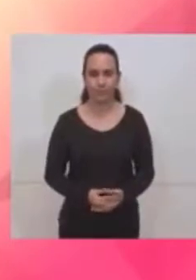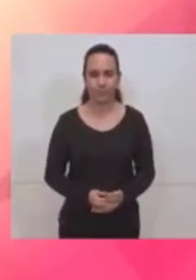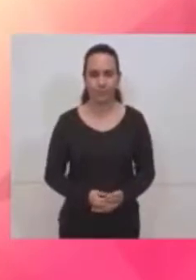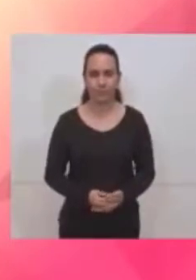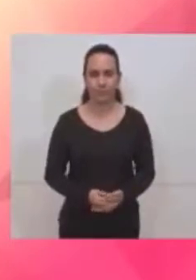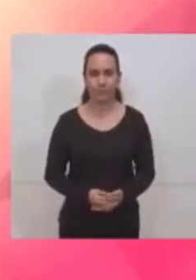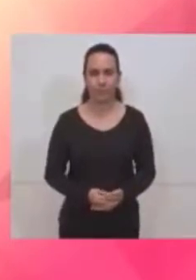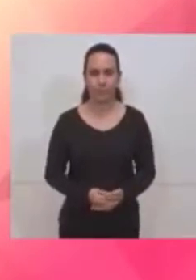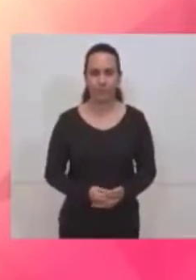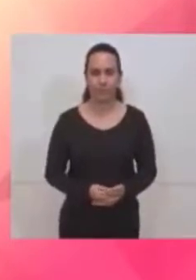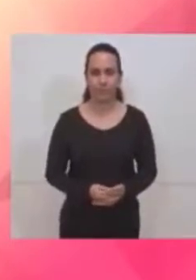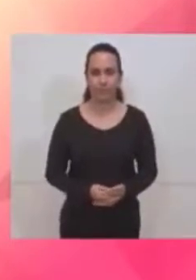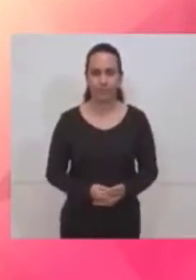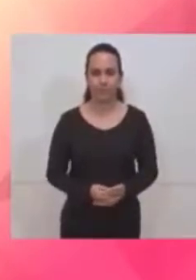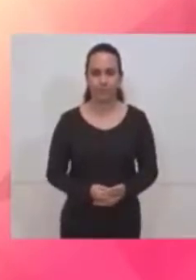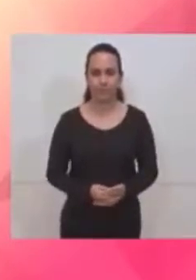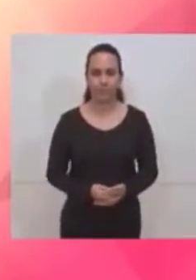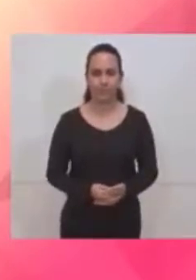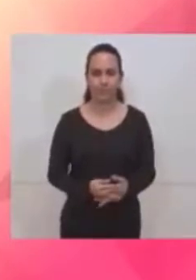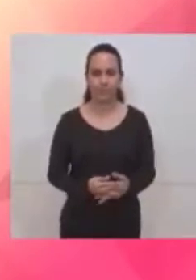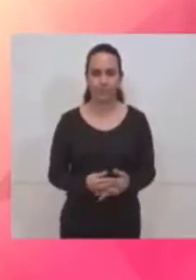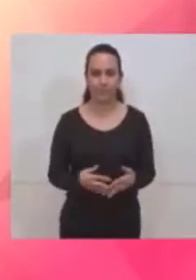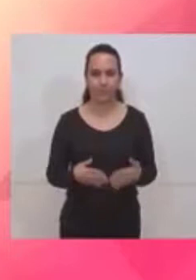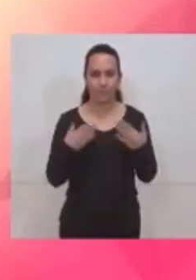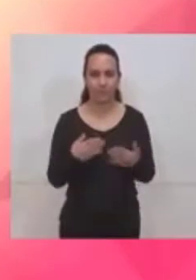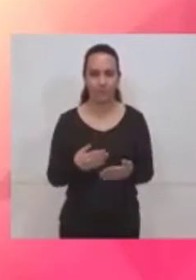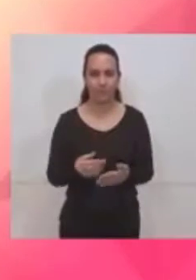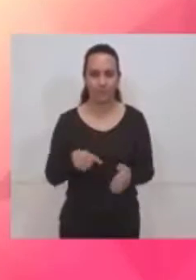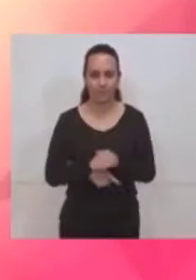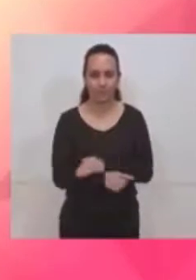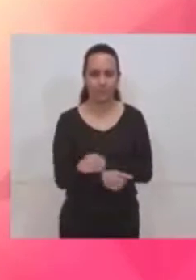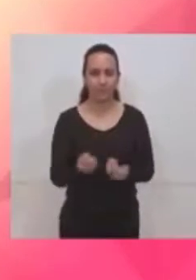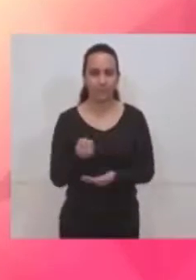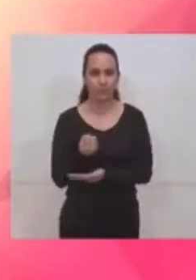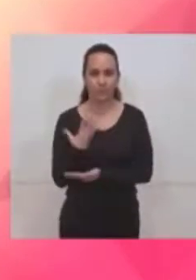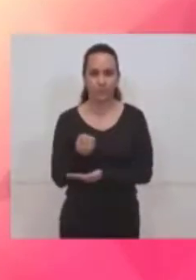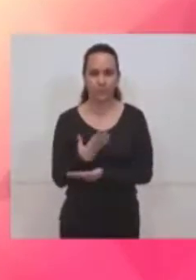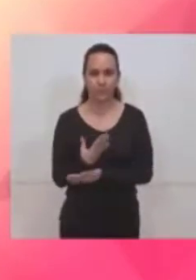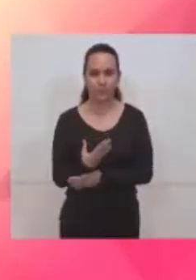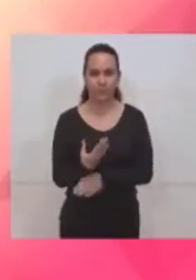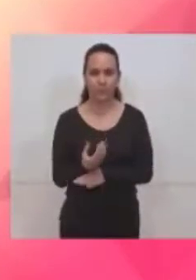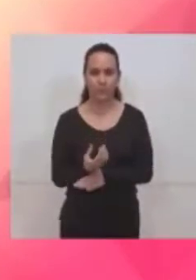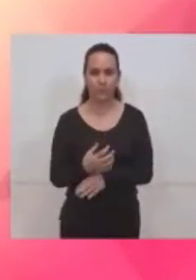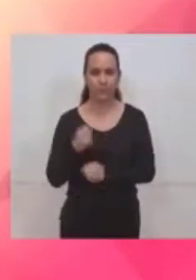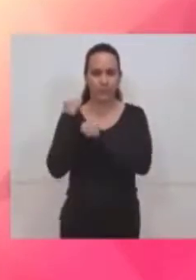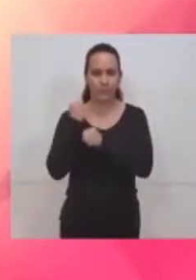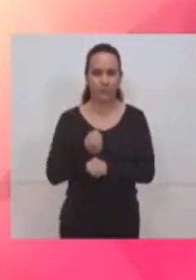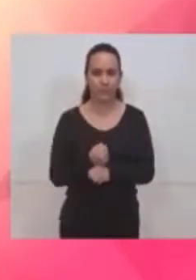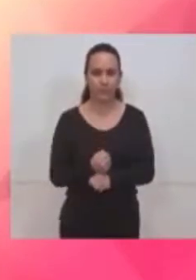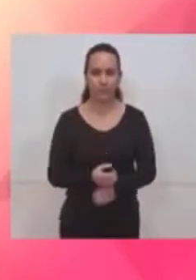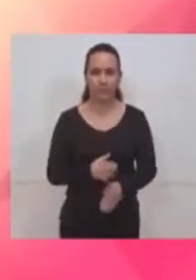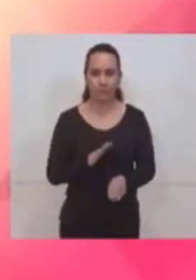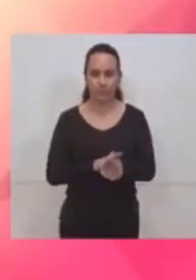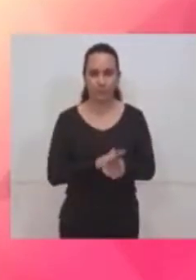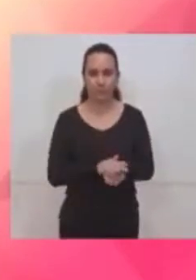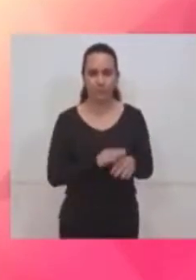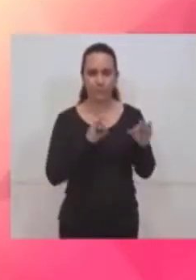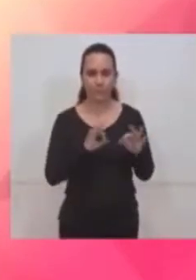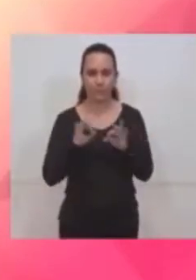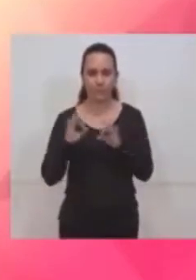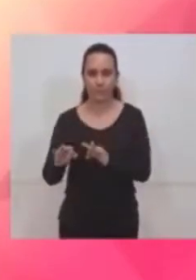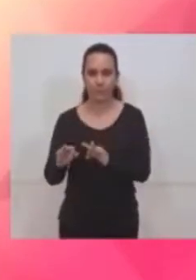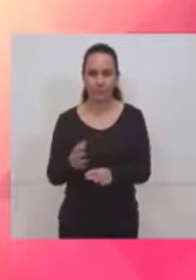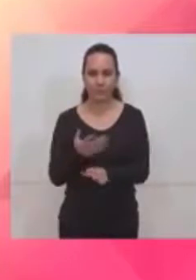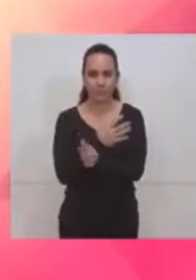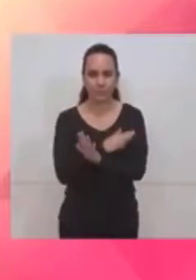por impulsar la parte de CITO. Para seguir con el aniversario, tenemos preparado un Kahoot para descubrir quién sabe más del Congreso